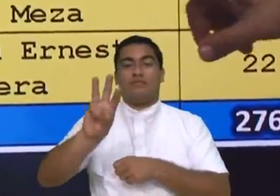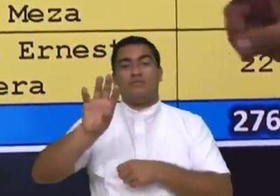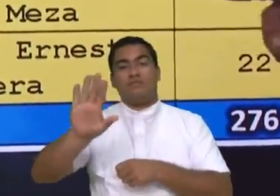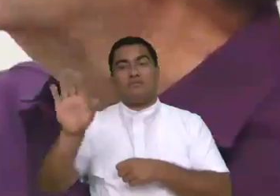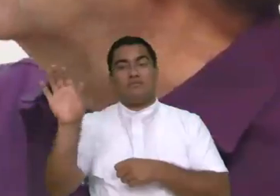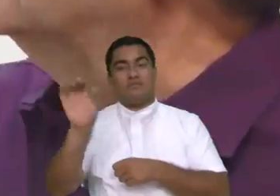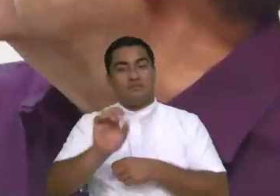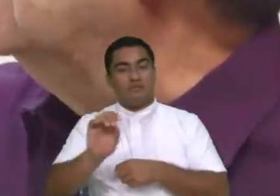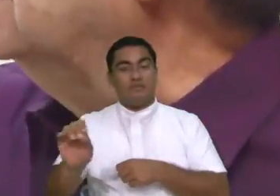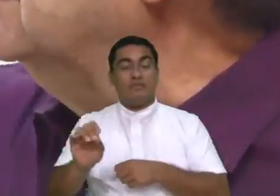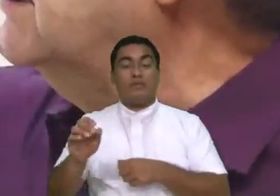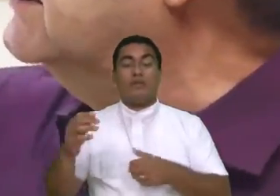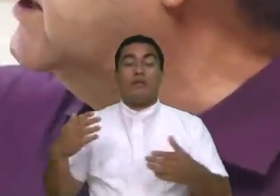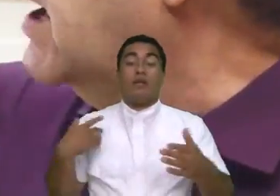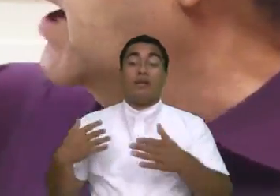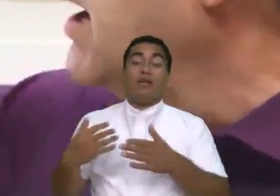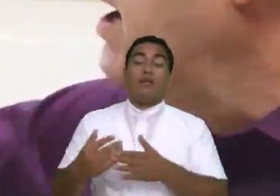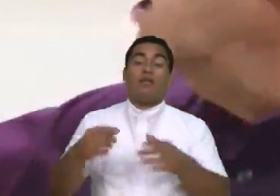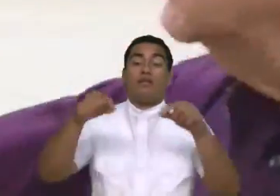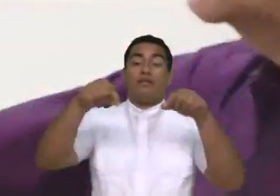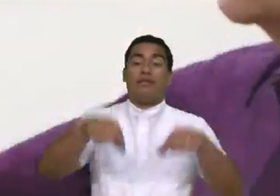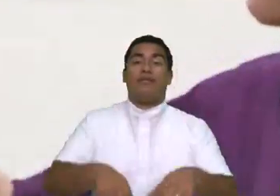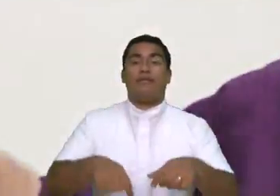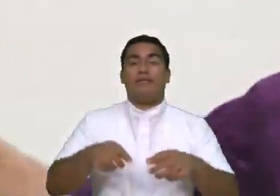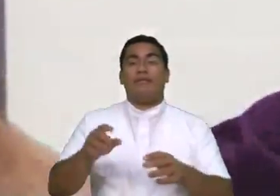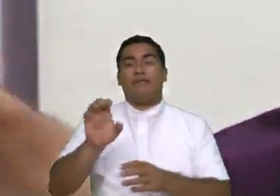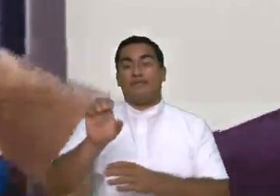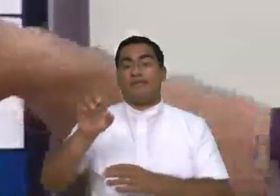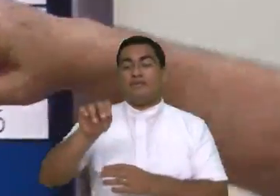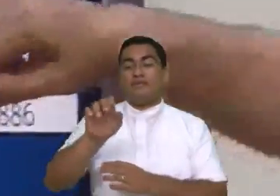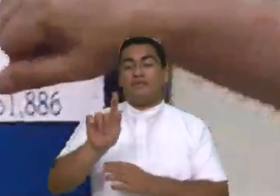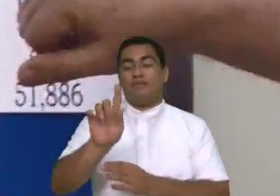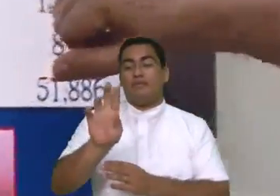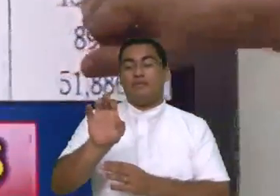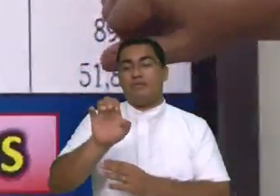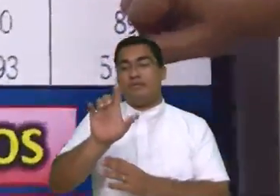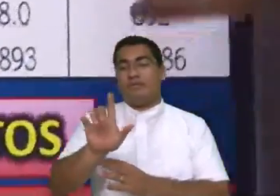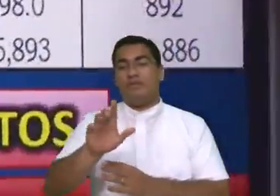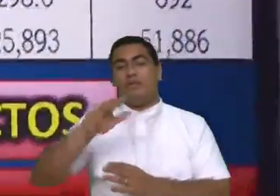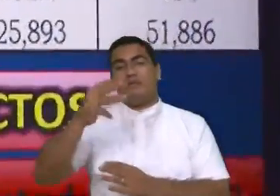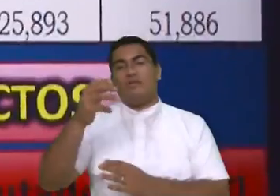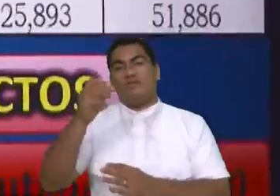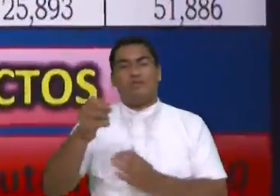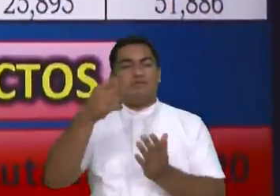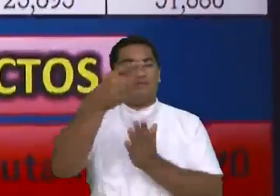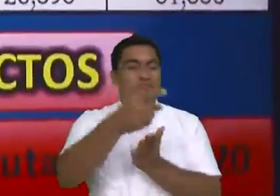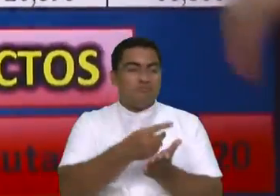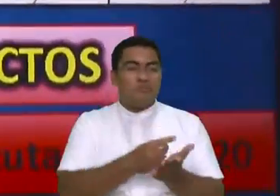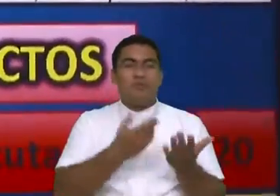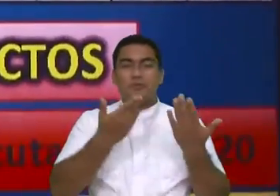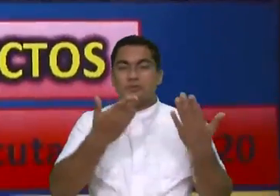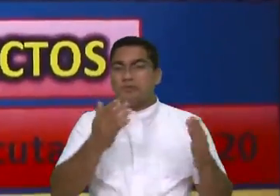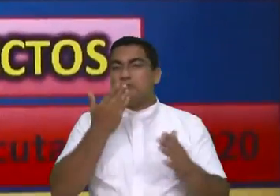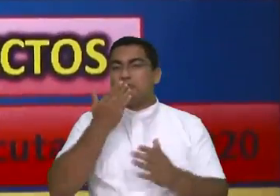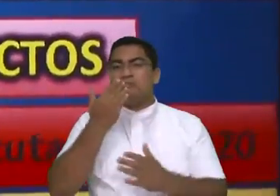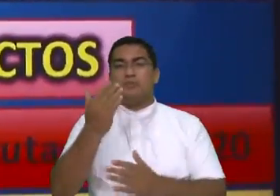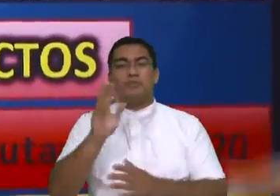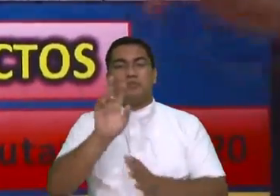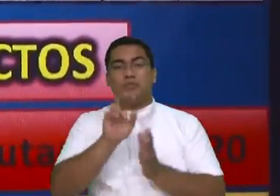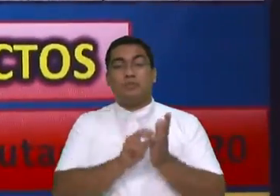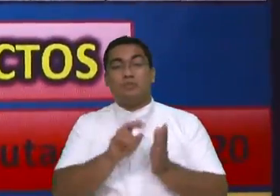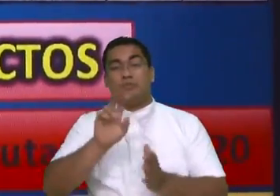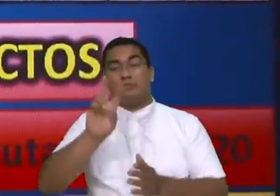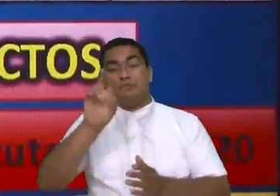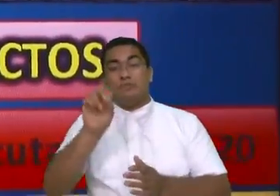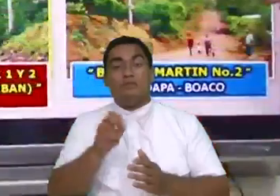97.35%. Hasta la fecha, también en Natrel ha ejecutado más de 90 proyectos en este 2020 para restituir el derecho a la energía eléctrica